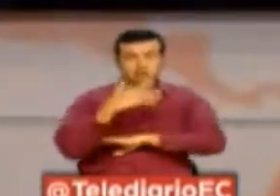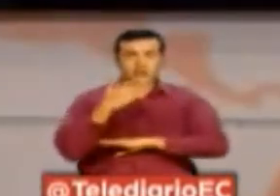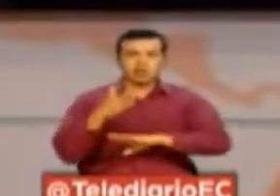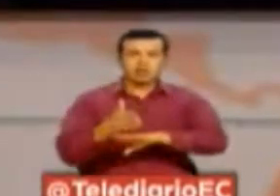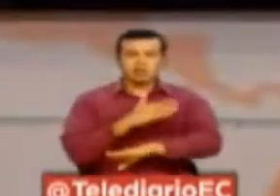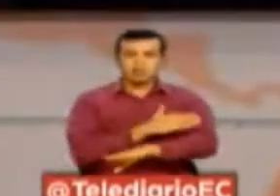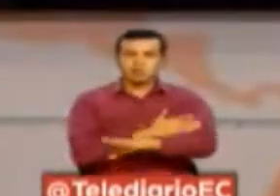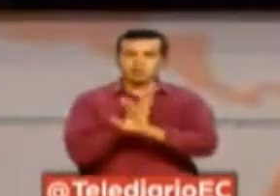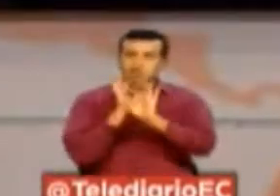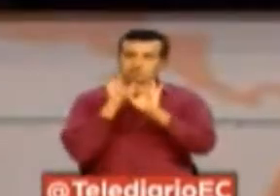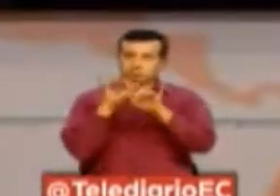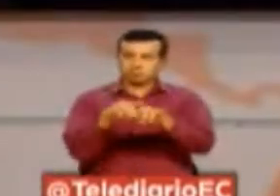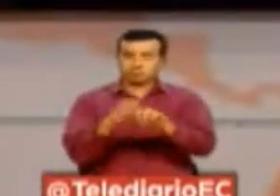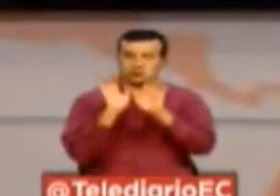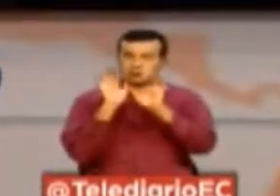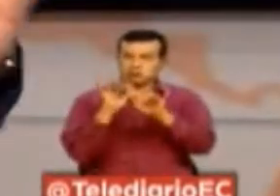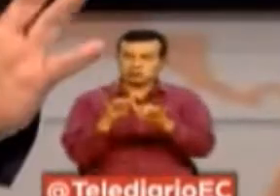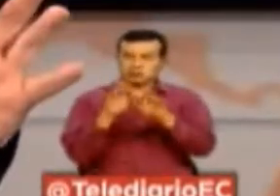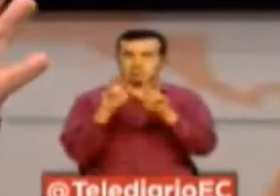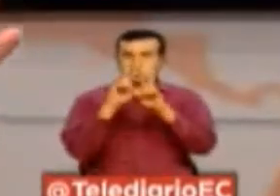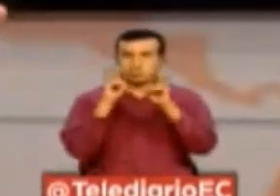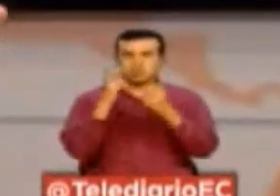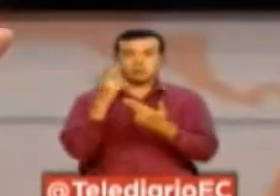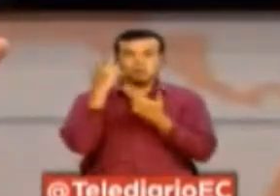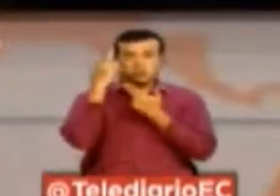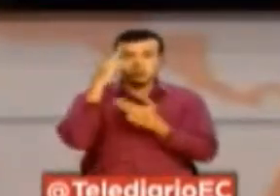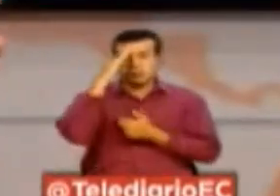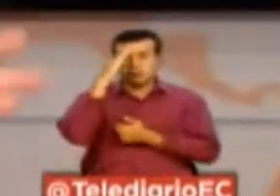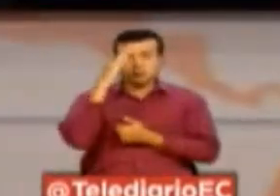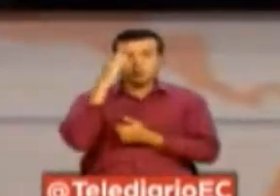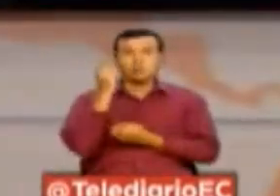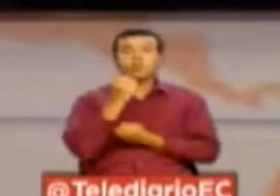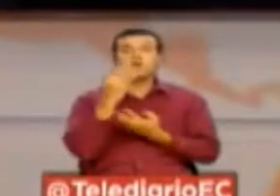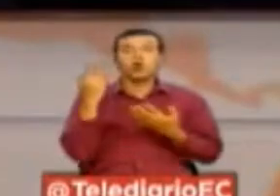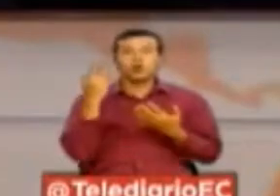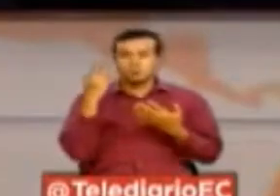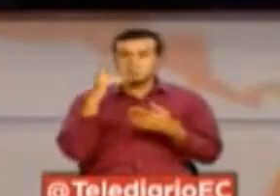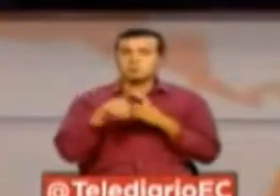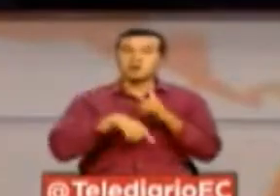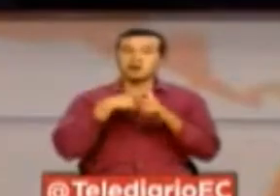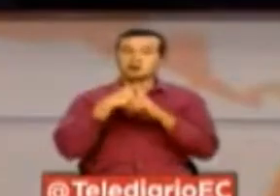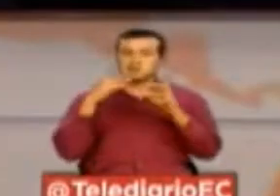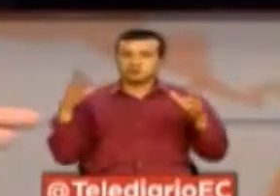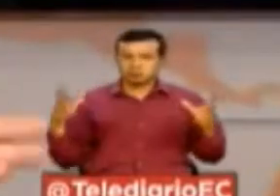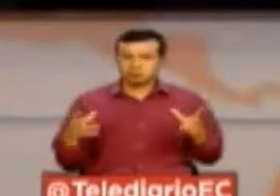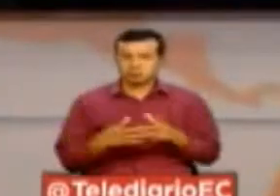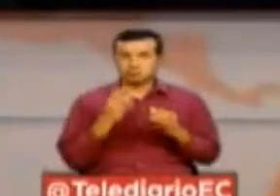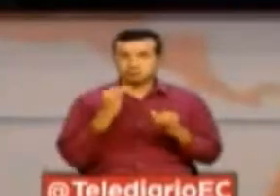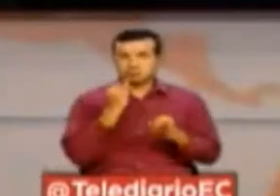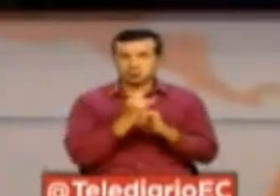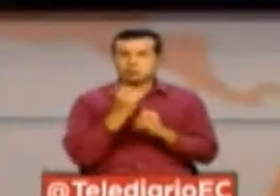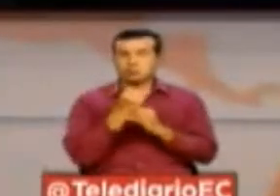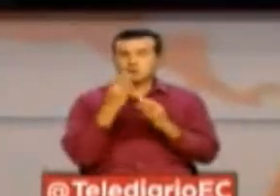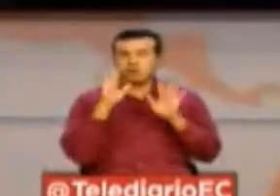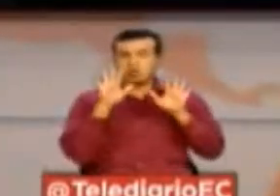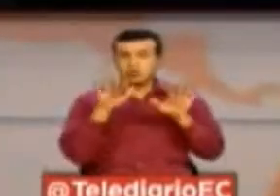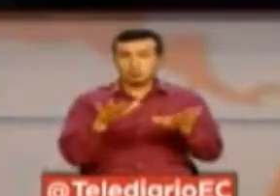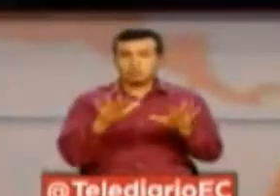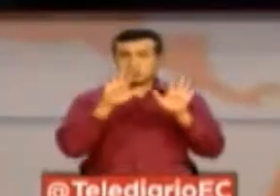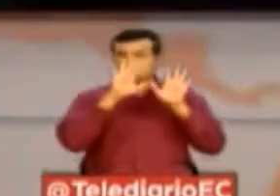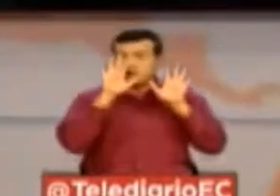habíamos desplegado principalmente el ámbito de fuerzas armadas y policía nacional un contingente que suman las dos instituciones superan los